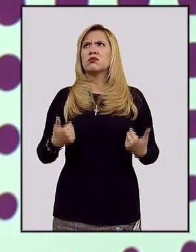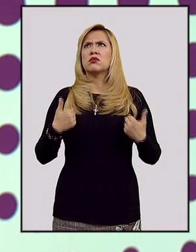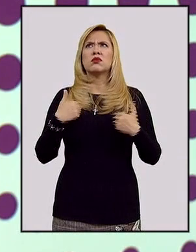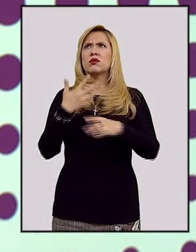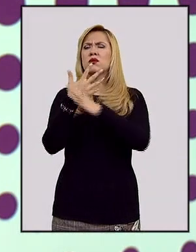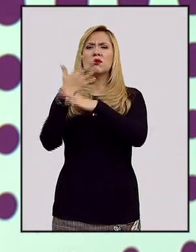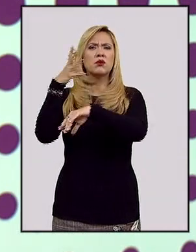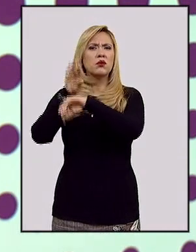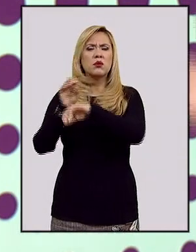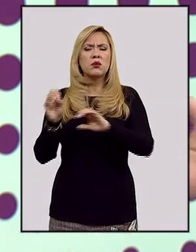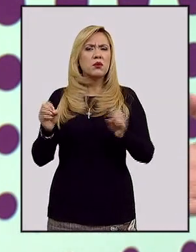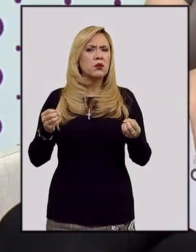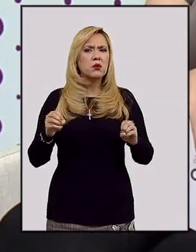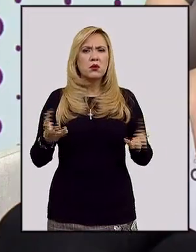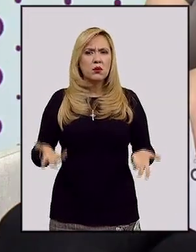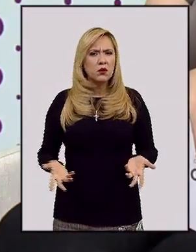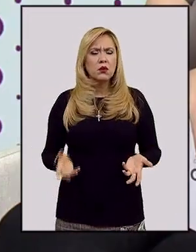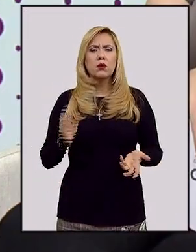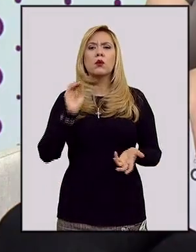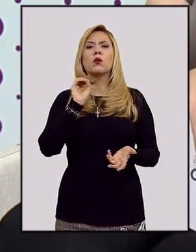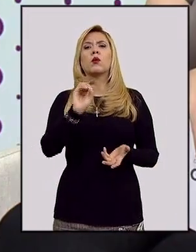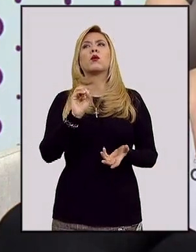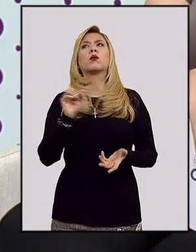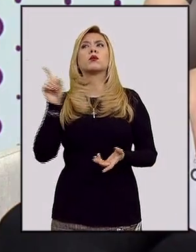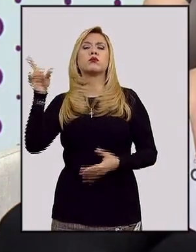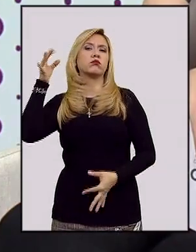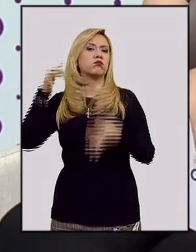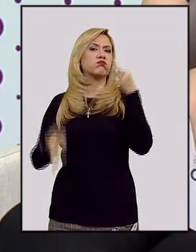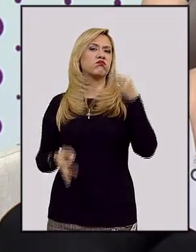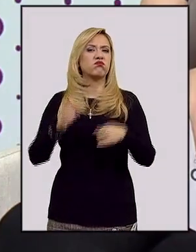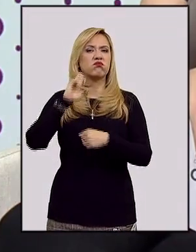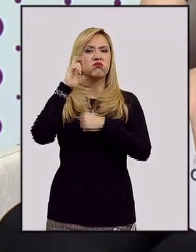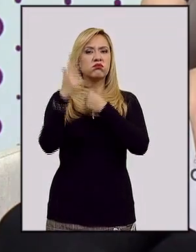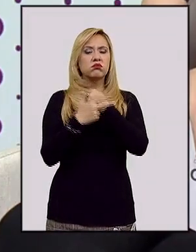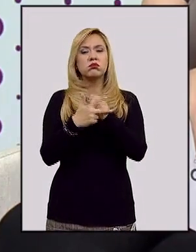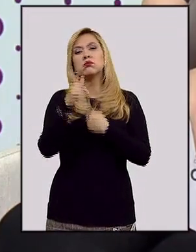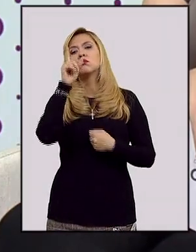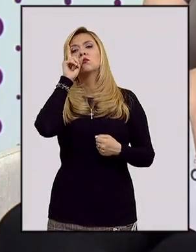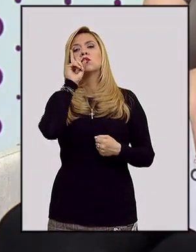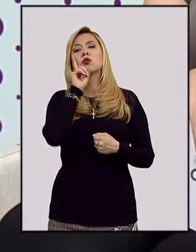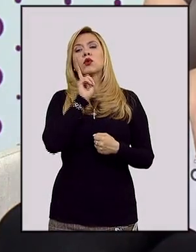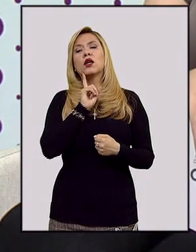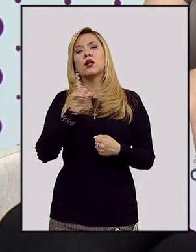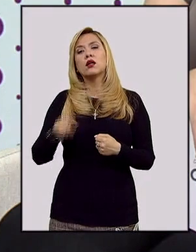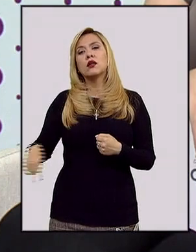su voluntad, o los casos, por ejemplo, los del Tribunal Europeo en el caso de mujeres